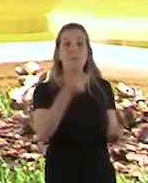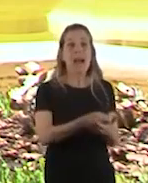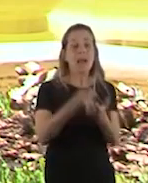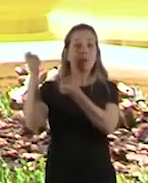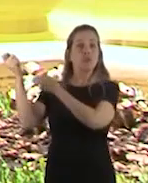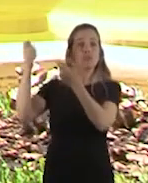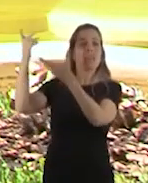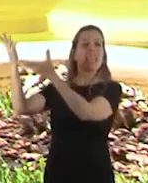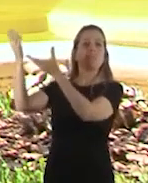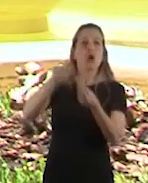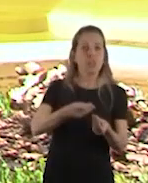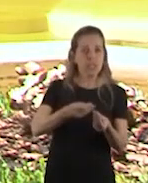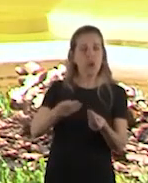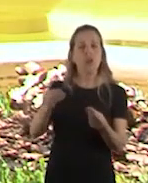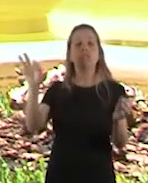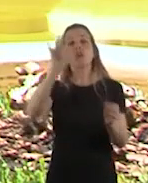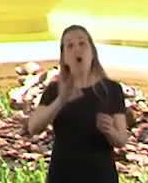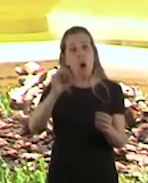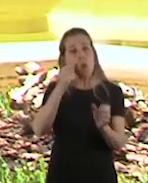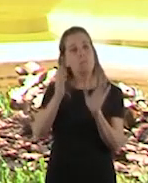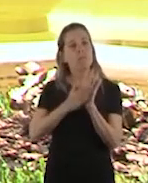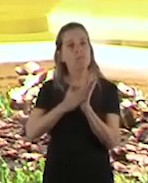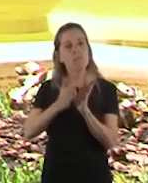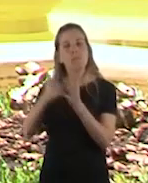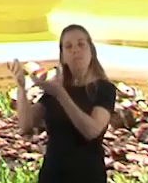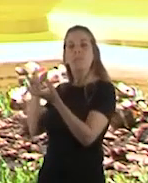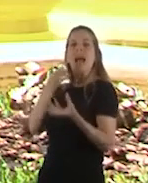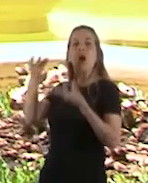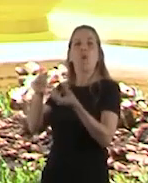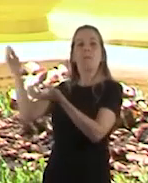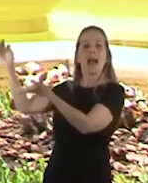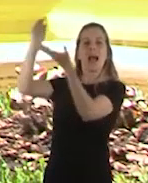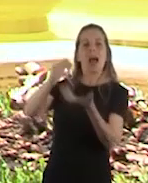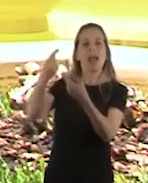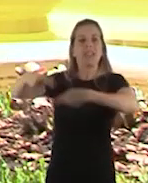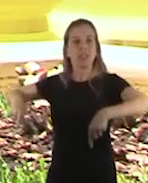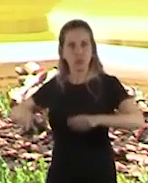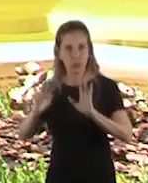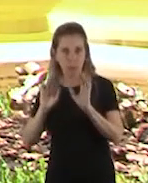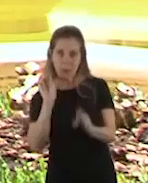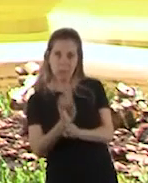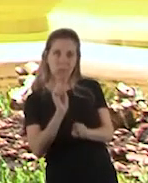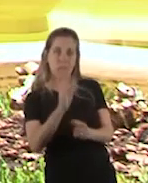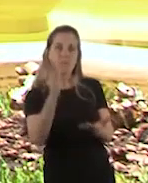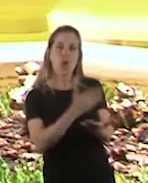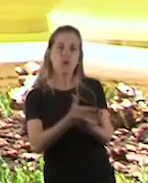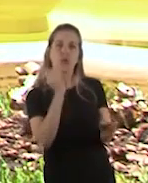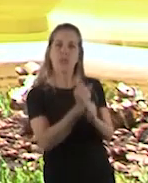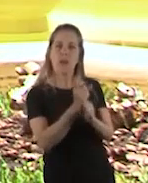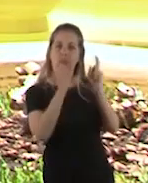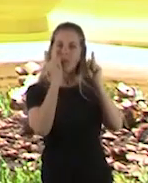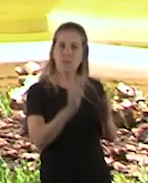de insumos o garantizábamos las importaciones de insumos para no detener la producción y el trabajo.